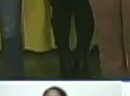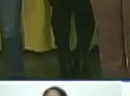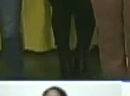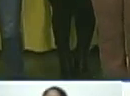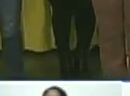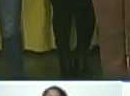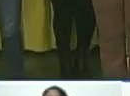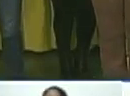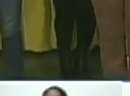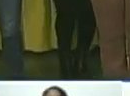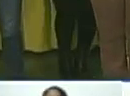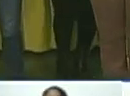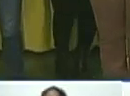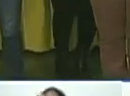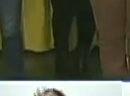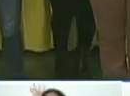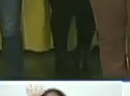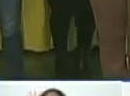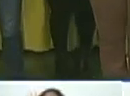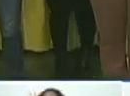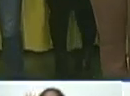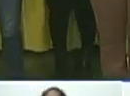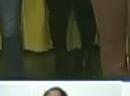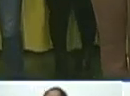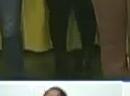junto a Mervin Maldonado,